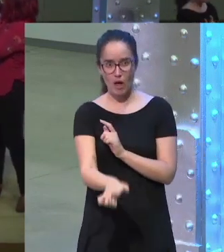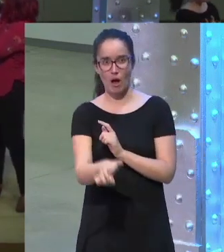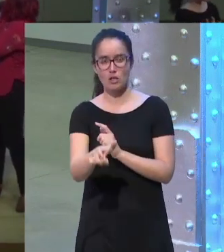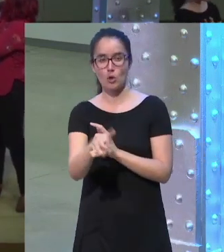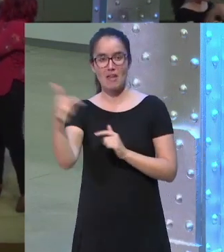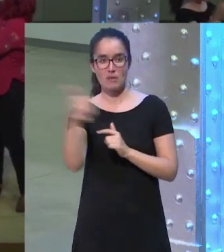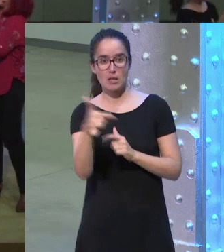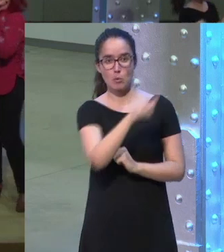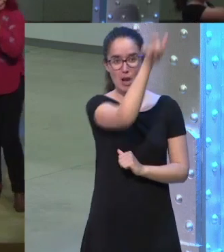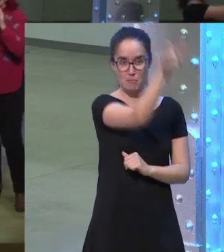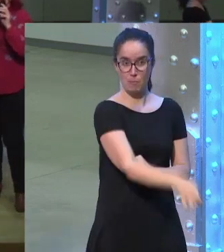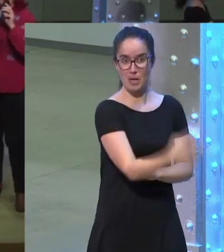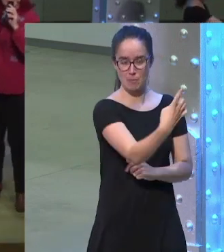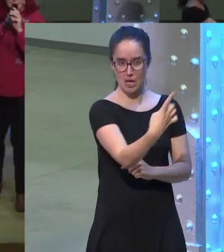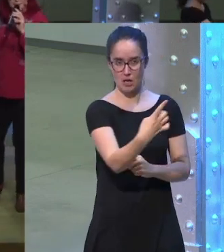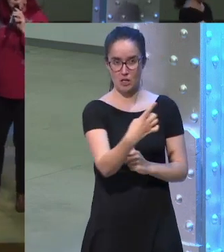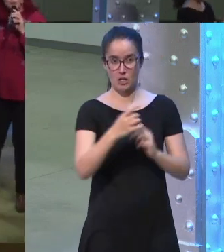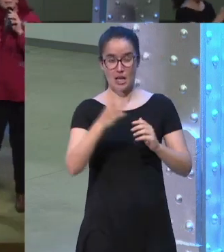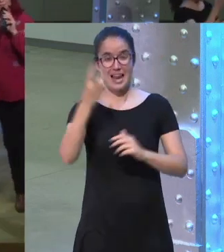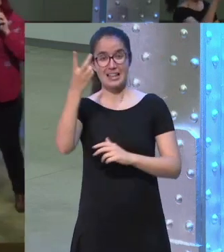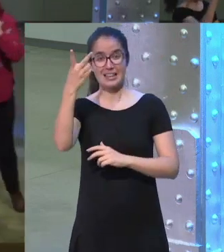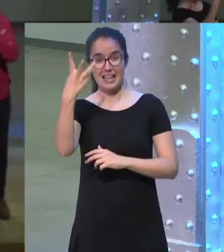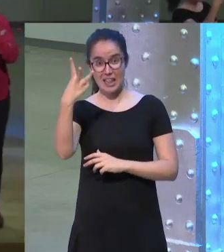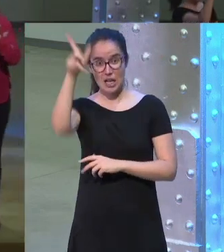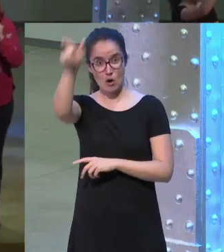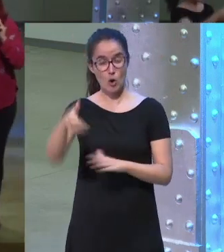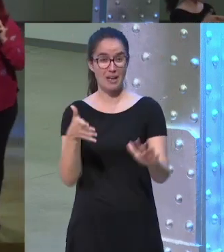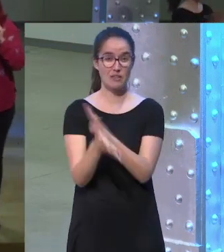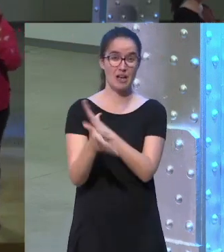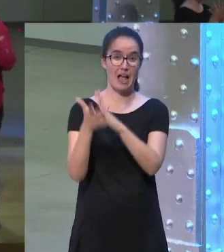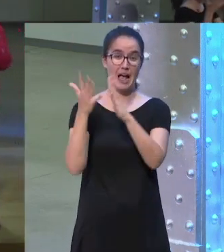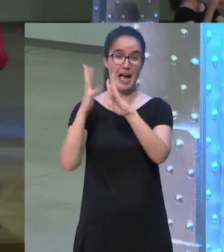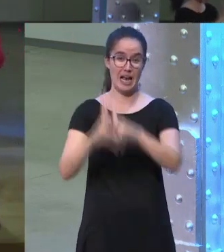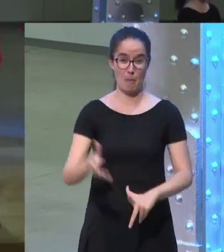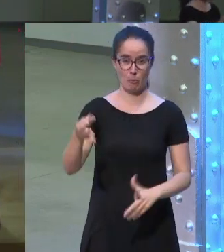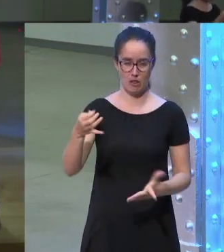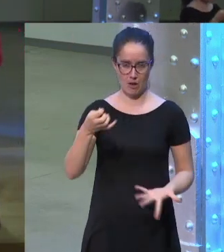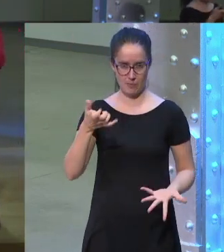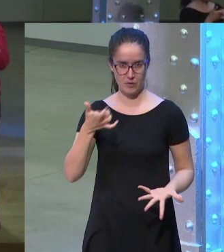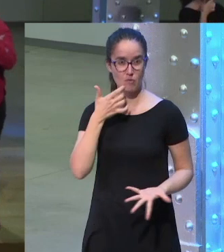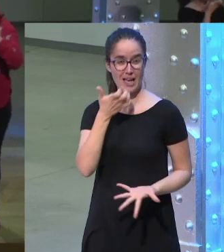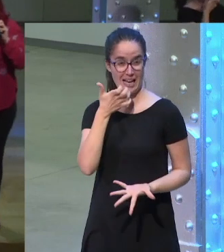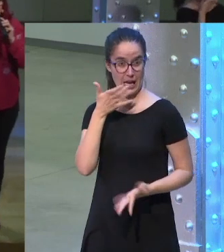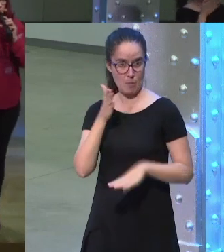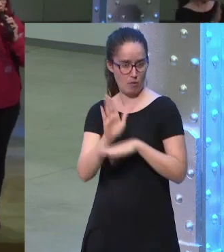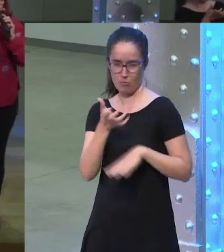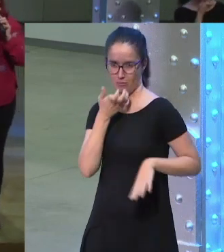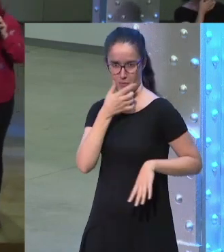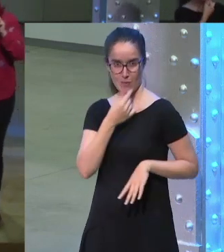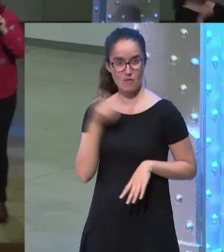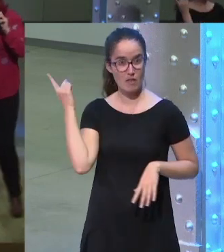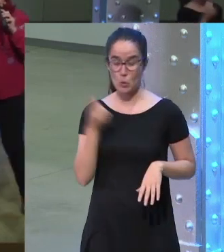4 entre 1 es 4, 11 entre 4 y tal. Y lo que nos sale en la tercera columna, esa es la media de amigos a la que yo me refiero. Si nos fijamos en ese ejemplo tan simple, que es uno